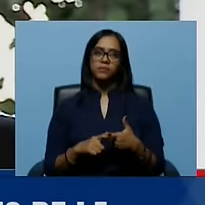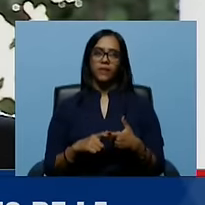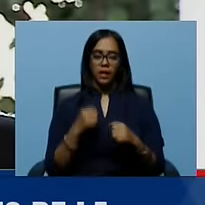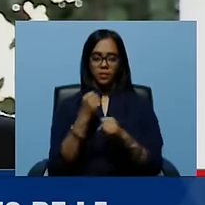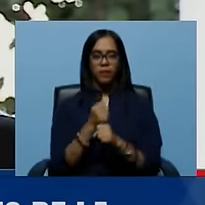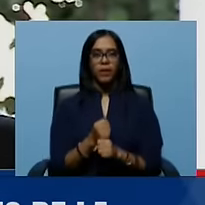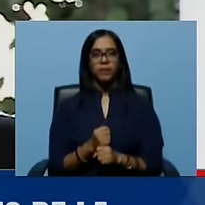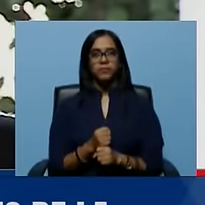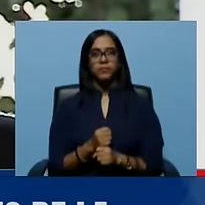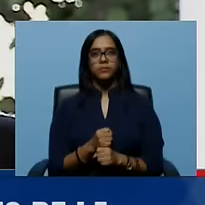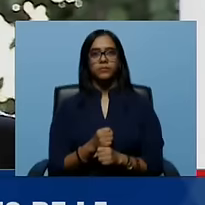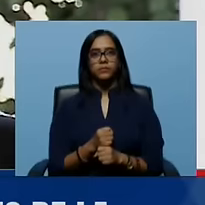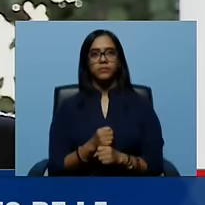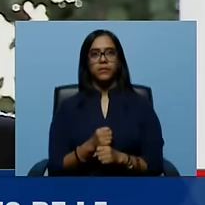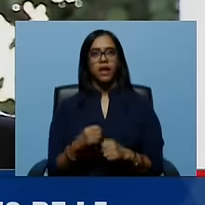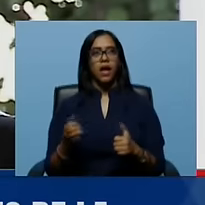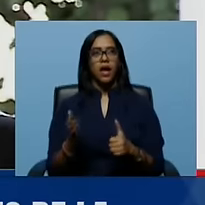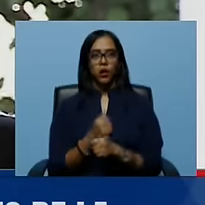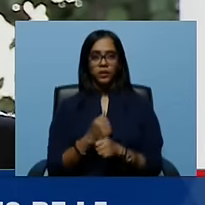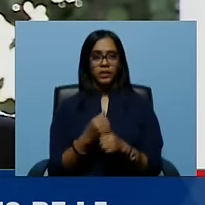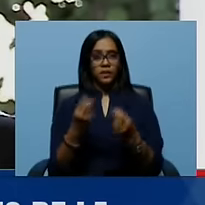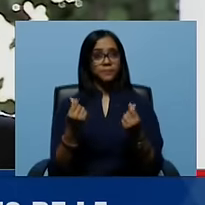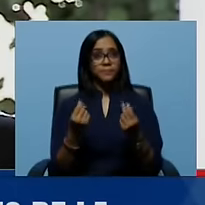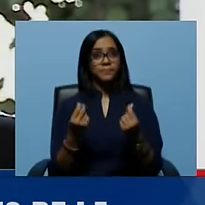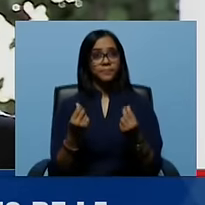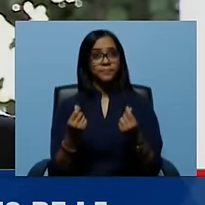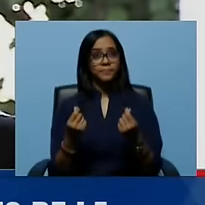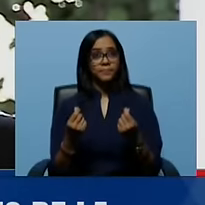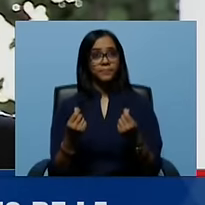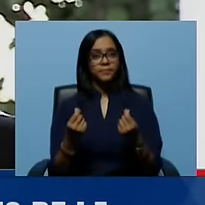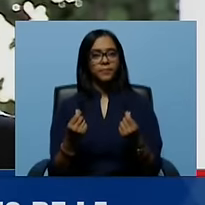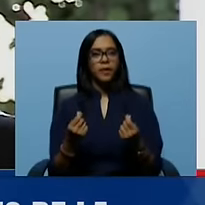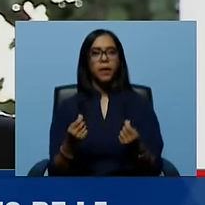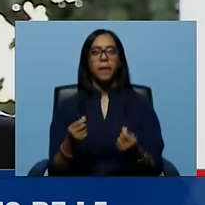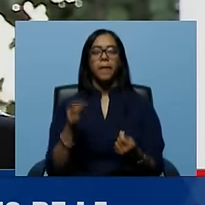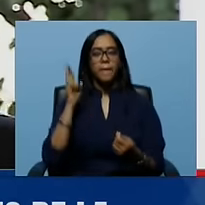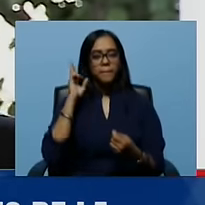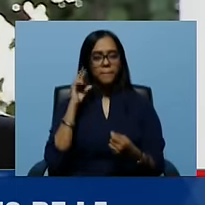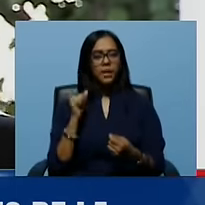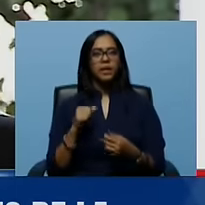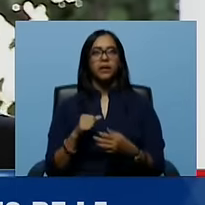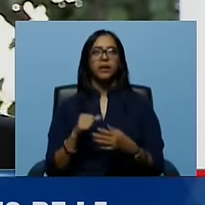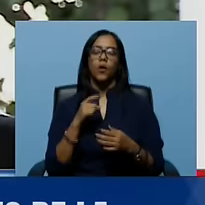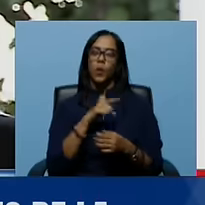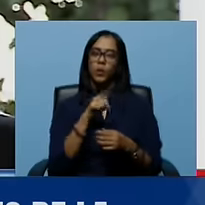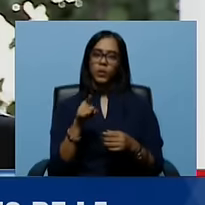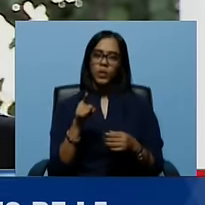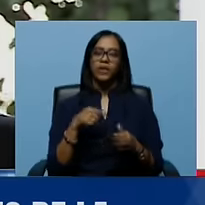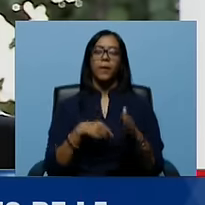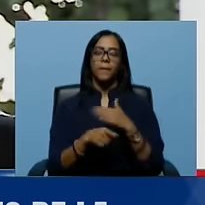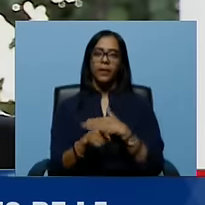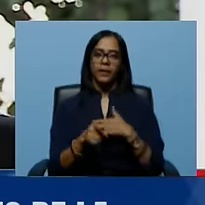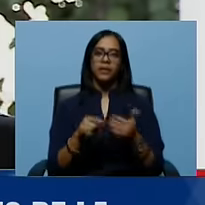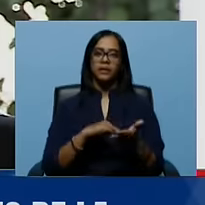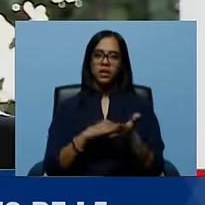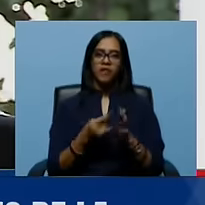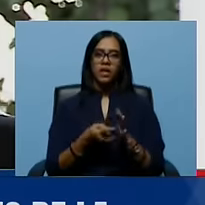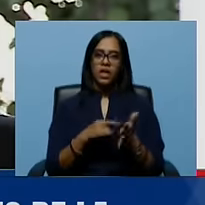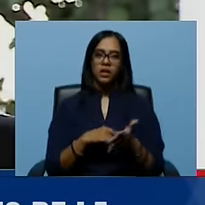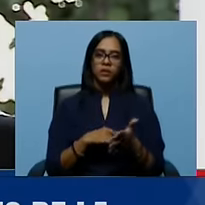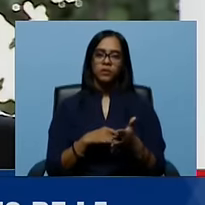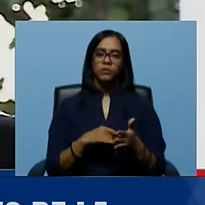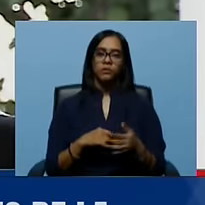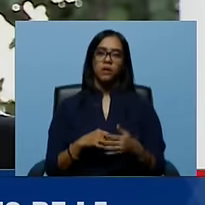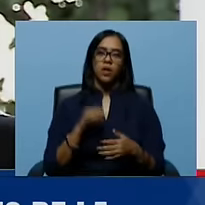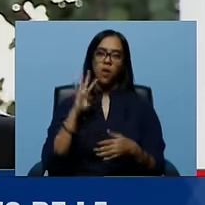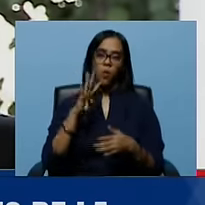aspiro a conseguir los churupitos para que ustedes vayan definiendo en